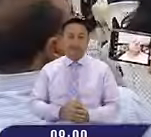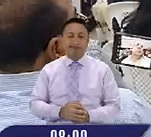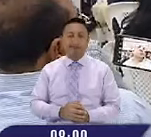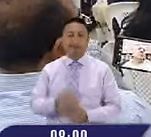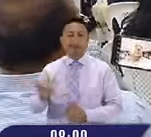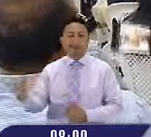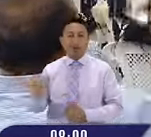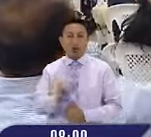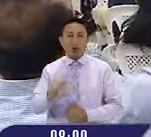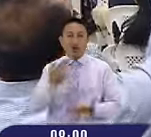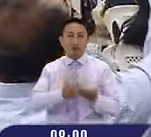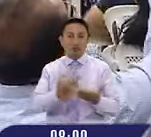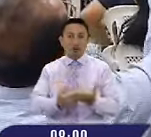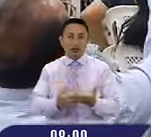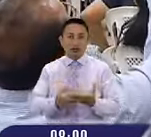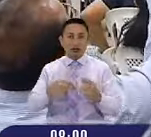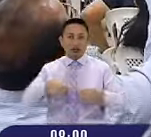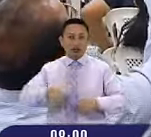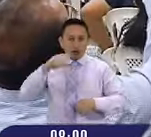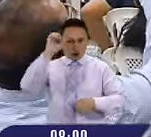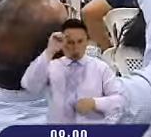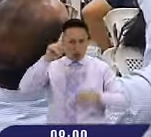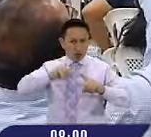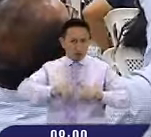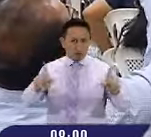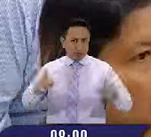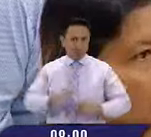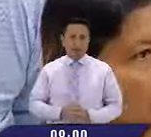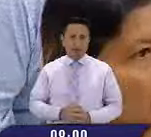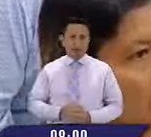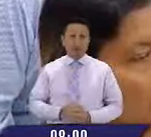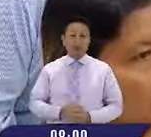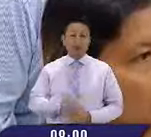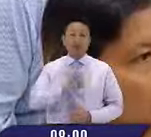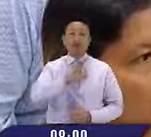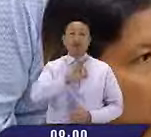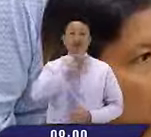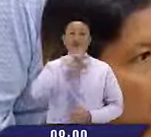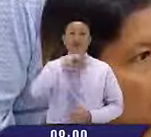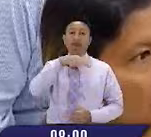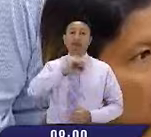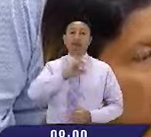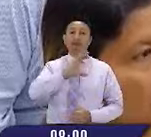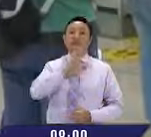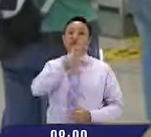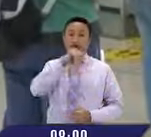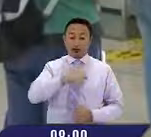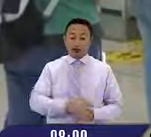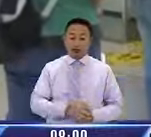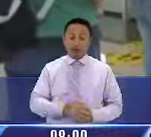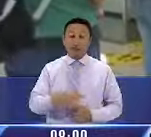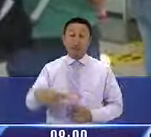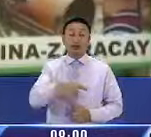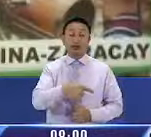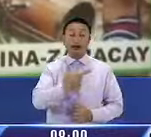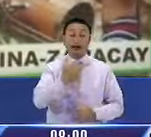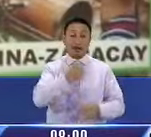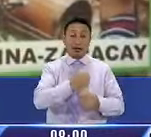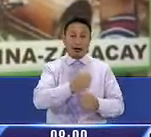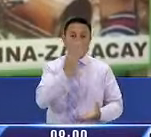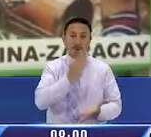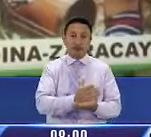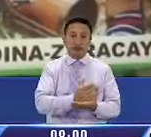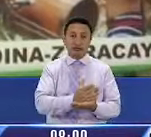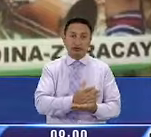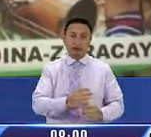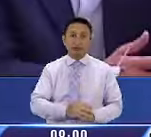misma hora, pero con posturas distintas. La FENACOTIP en la sede para anunciar un silencio de motores.